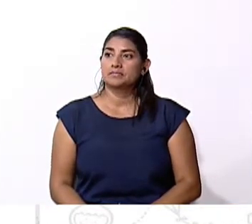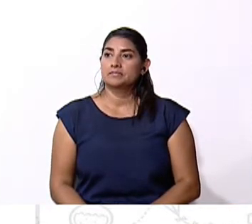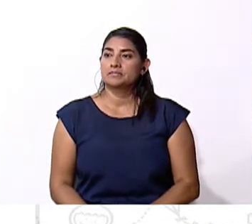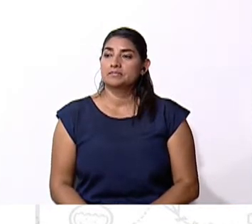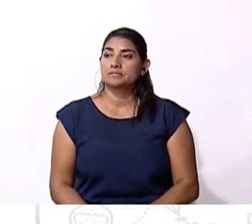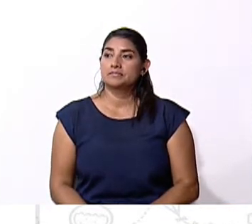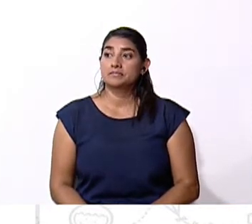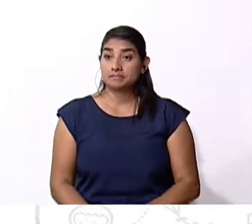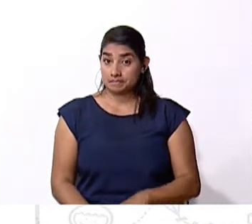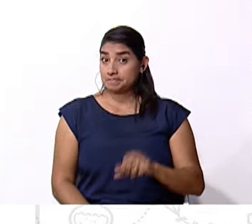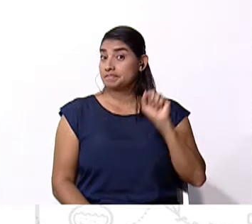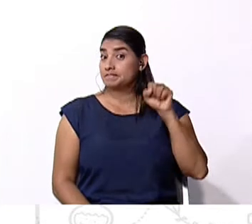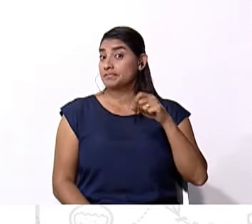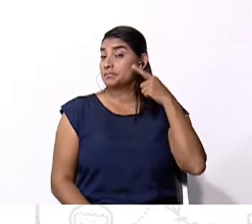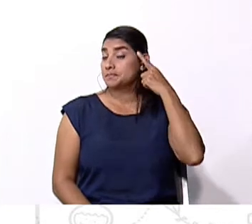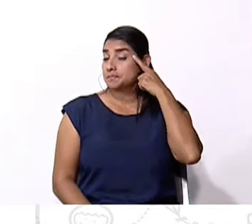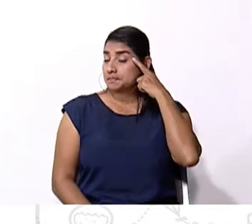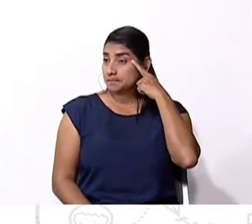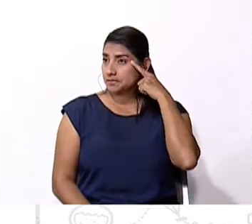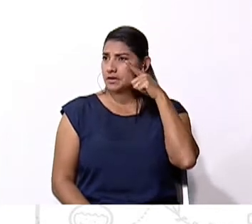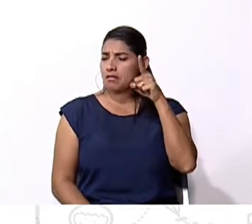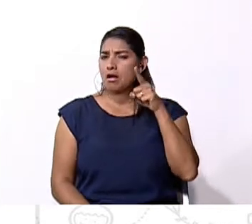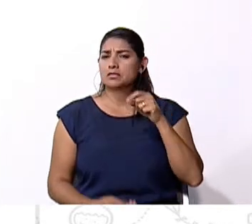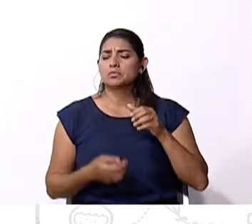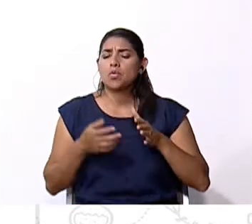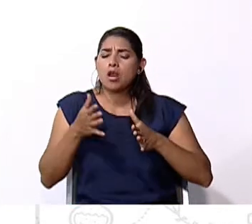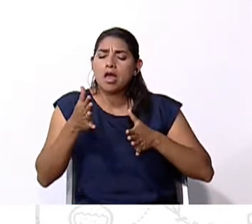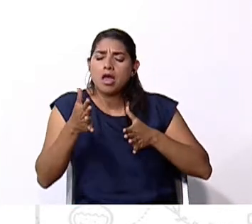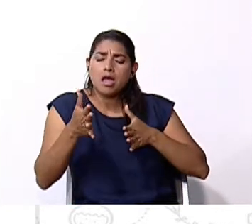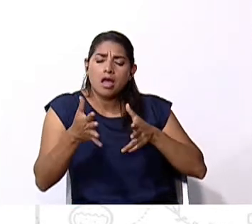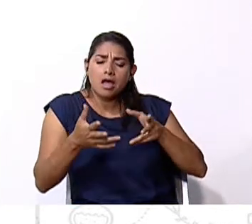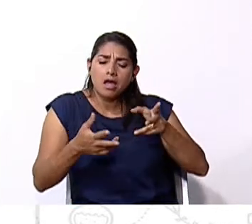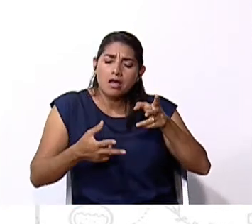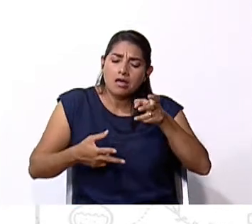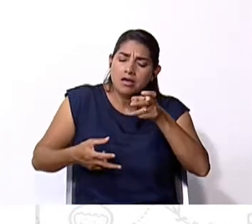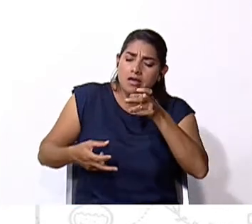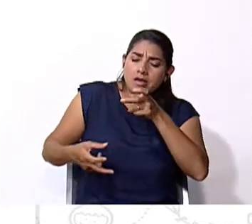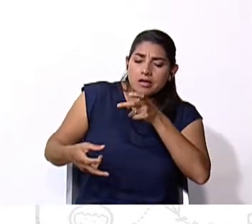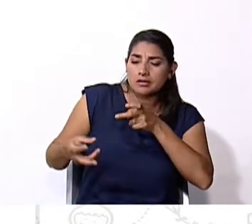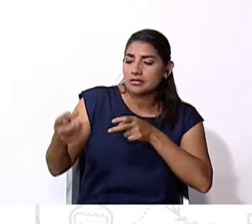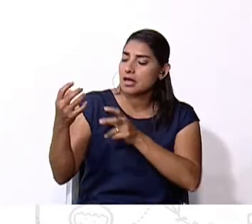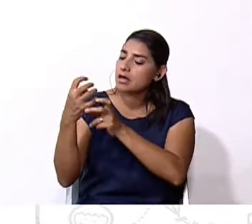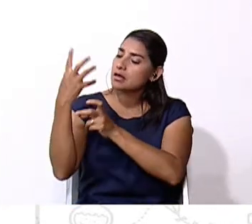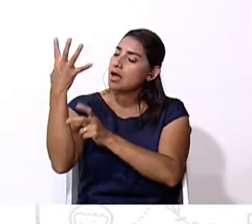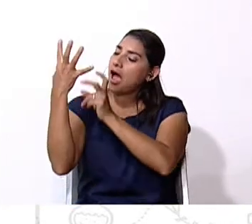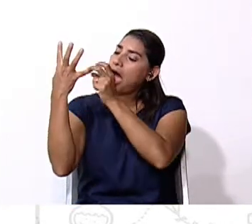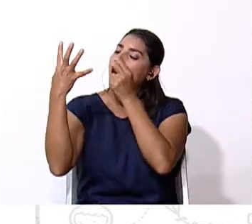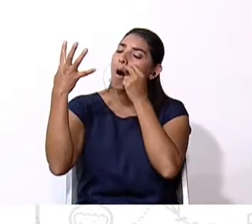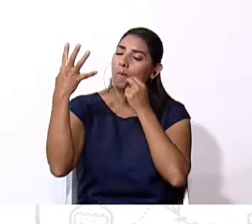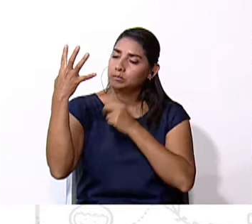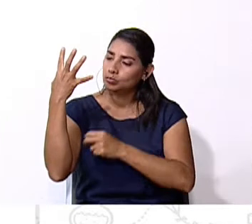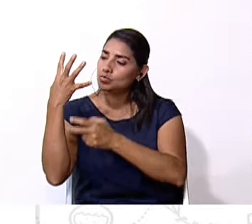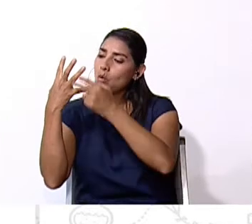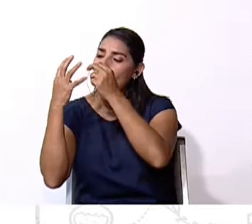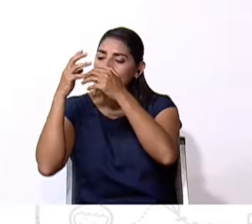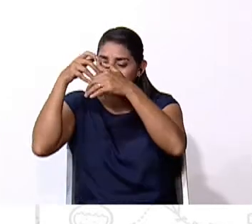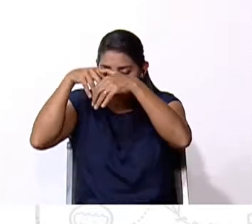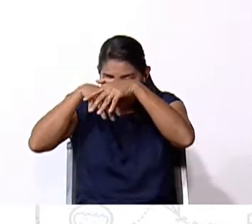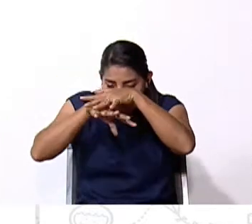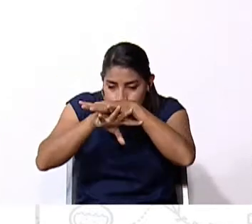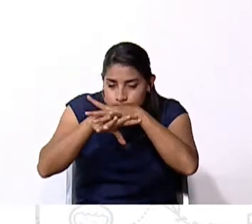Si ustedes pensaron en moverse muy lento, en comer hojas,